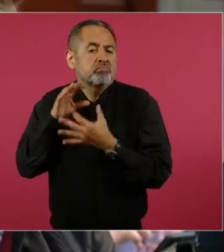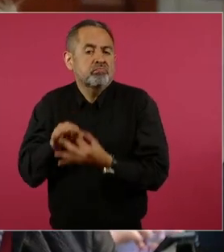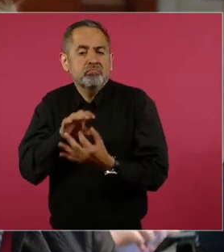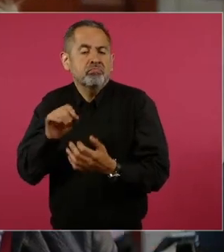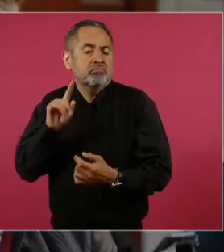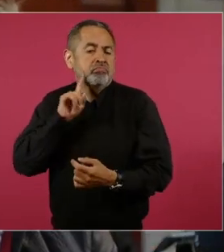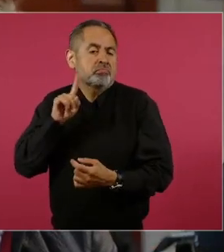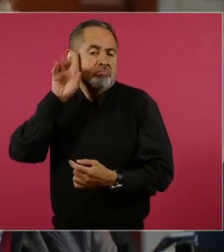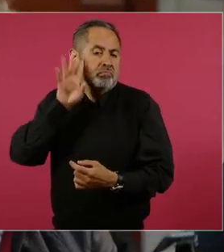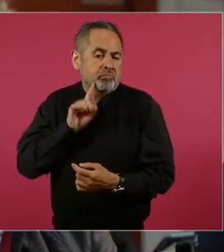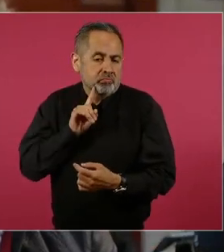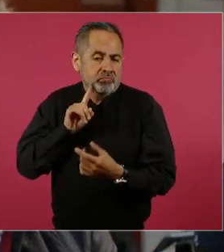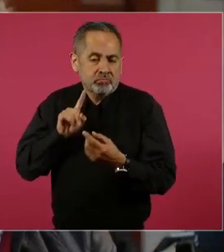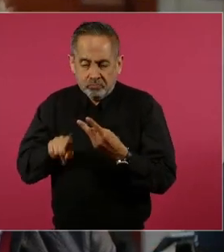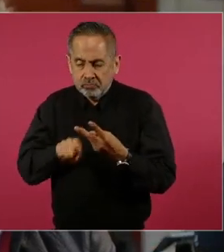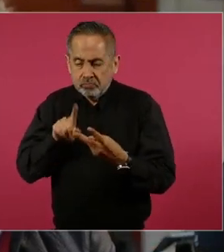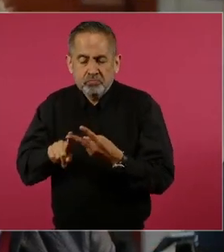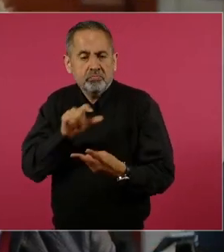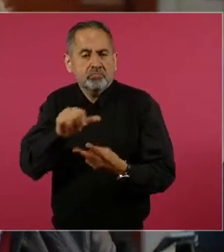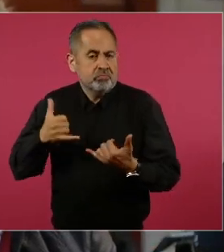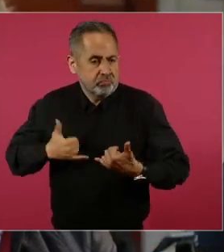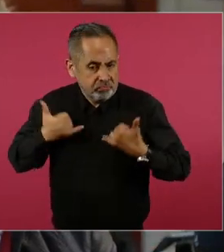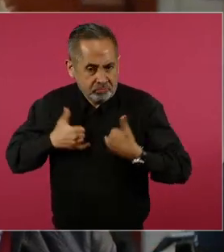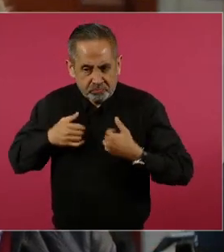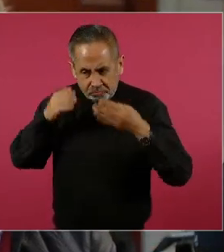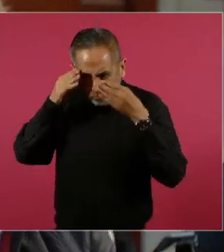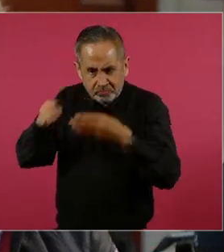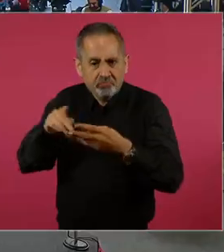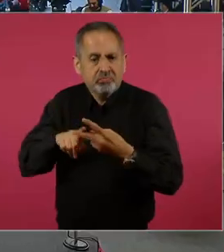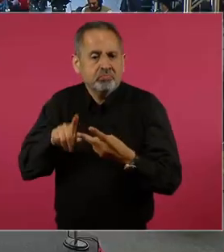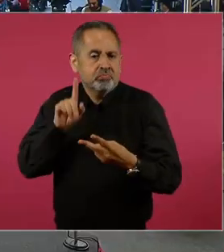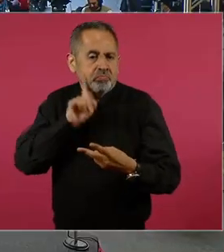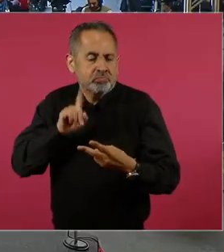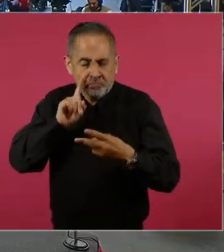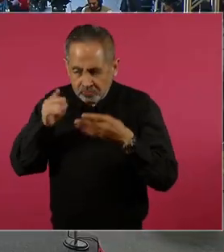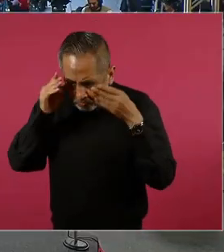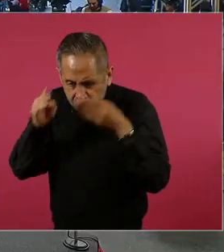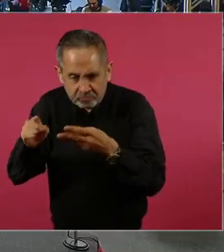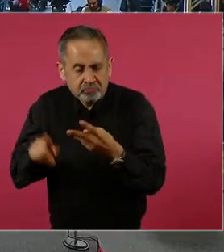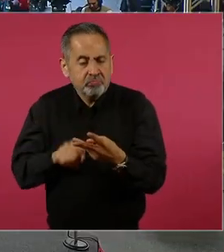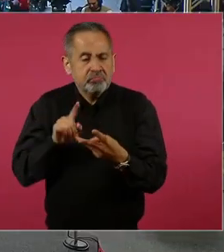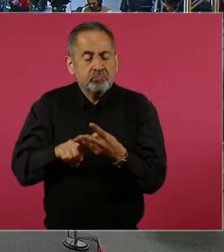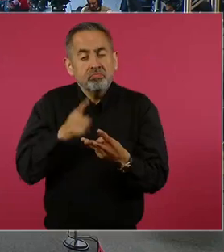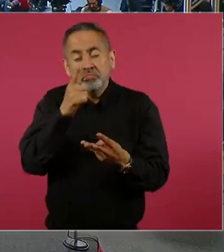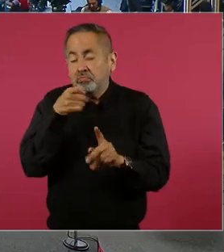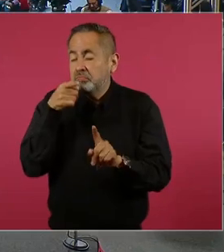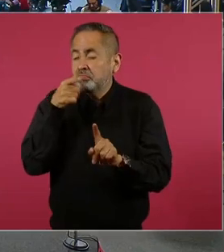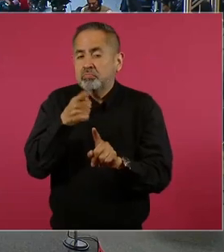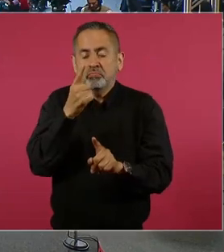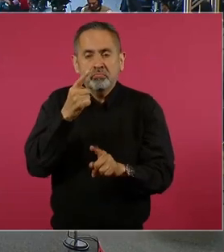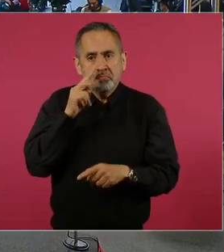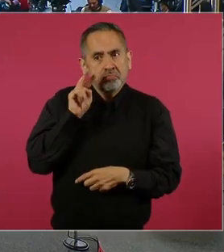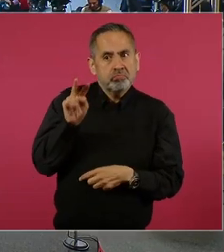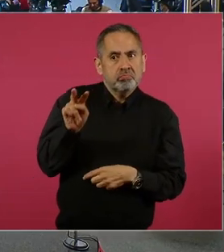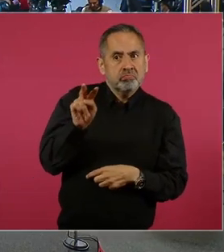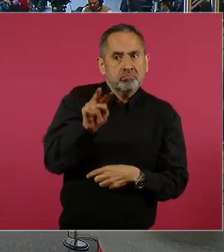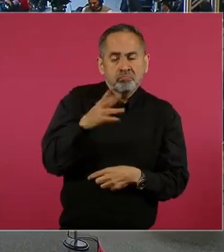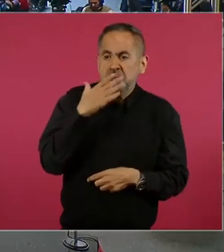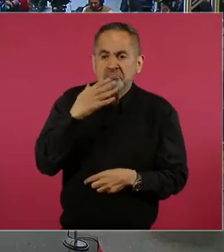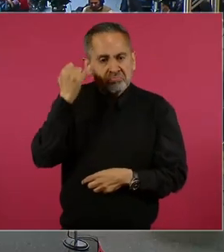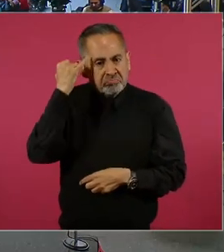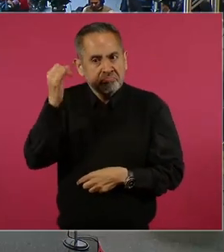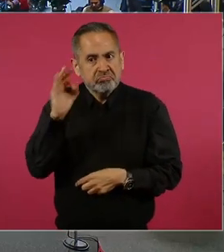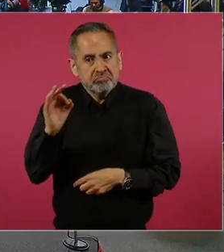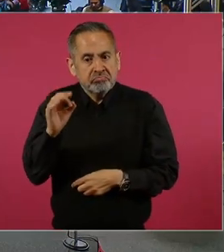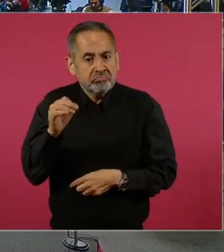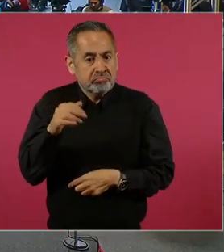la política de los jóvenes, pero particularmente hoy he observado la postura ideológica y ahorita